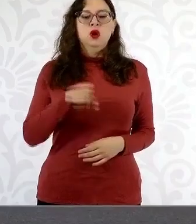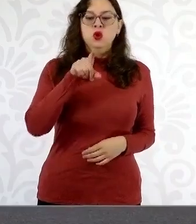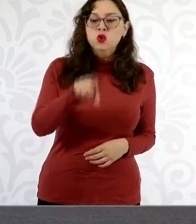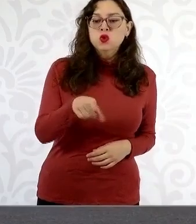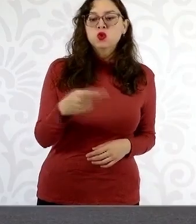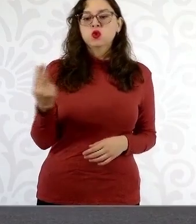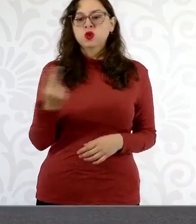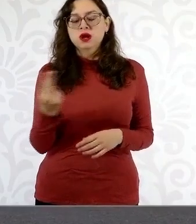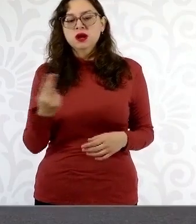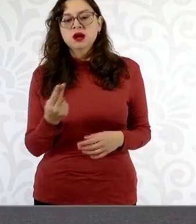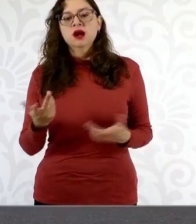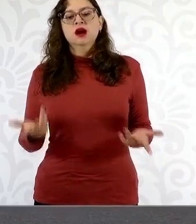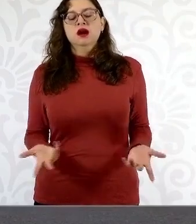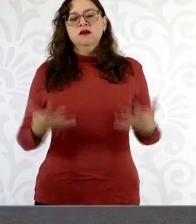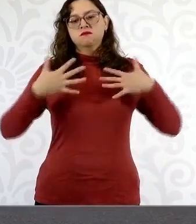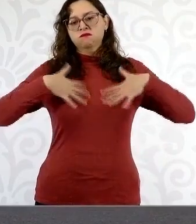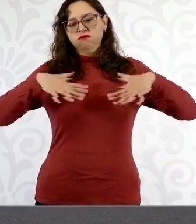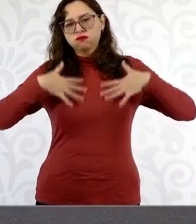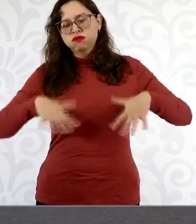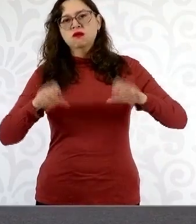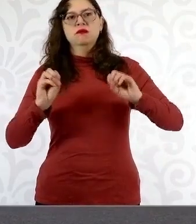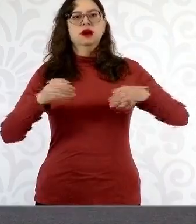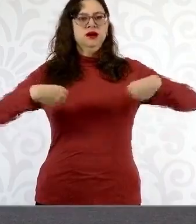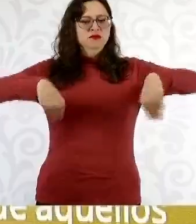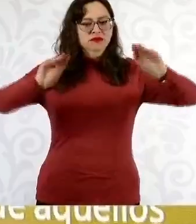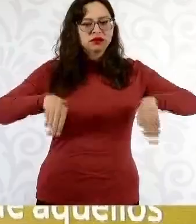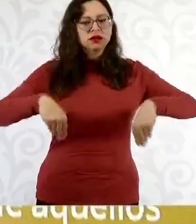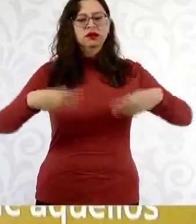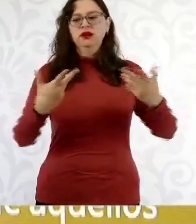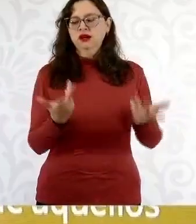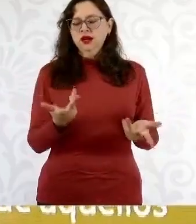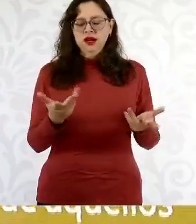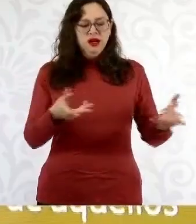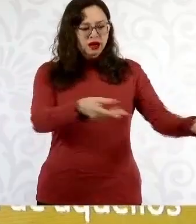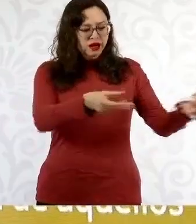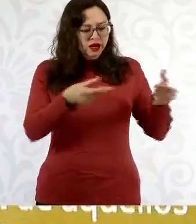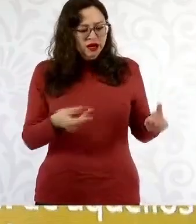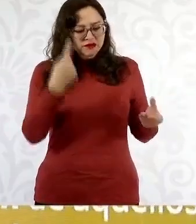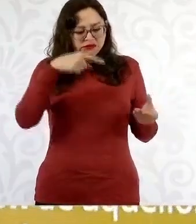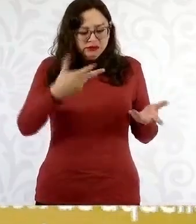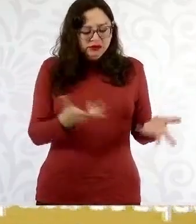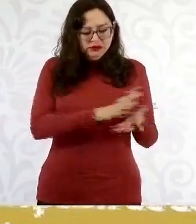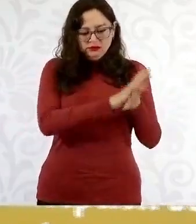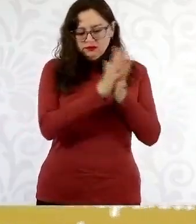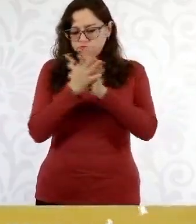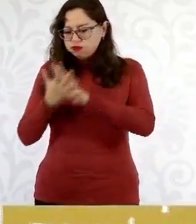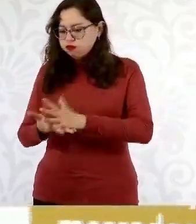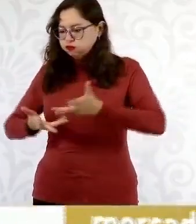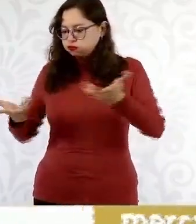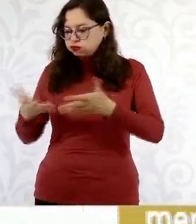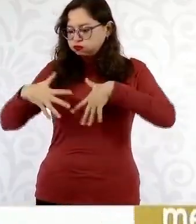terminado, le llamamos intermedio, que vas a ocupar en el procedimiento, en el proceso de hacer o